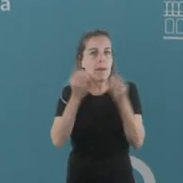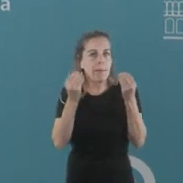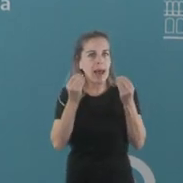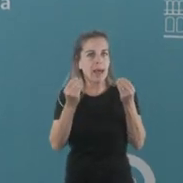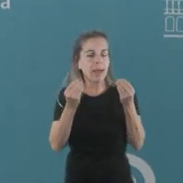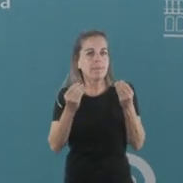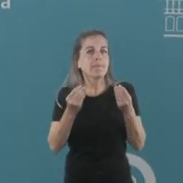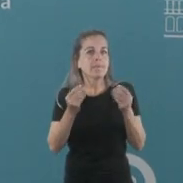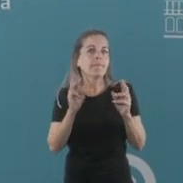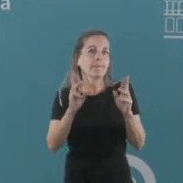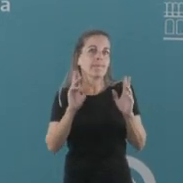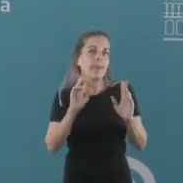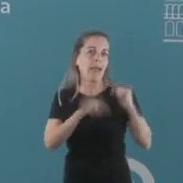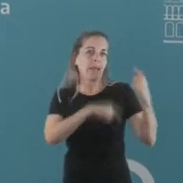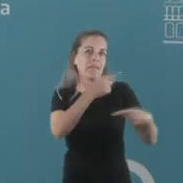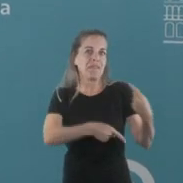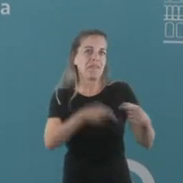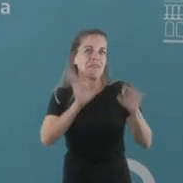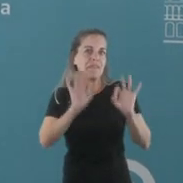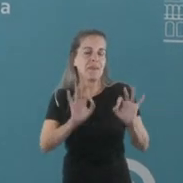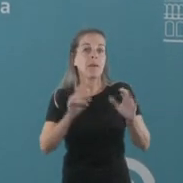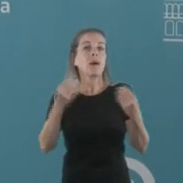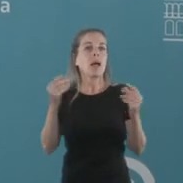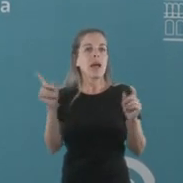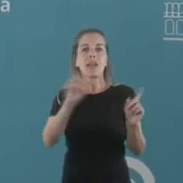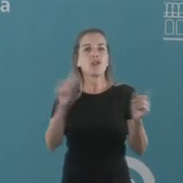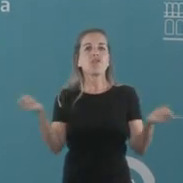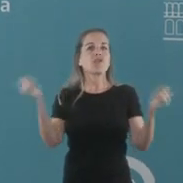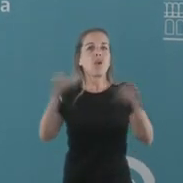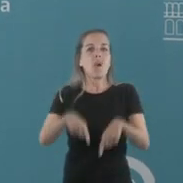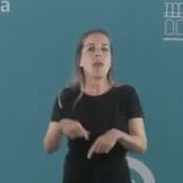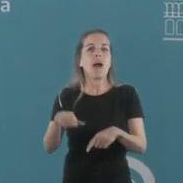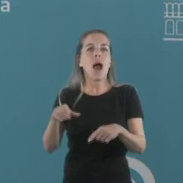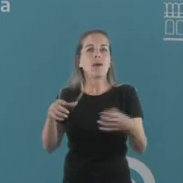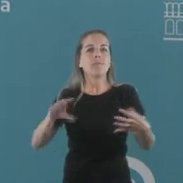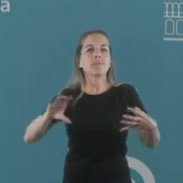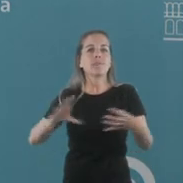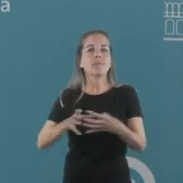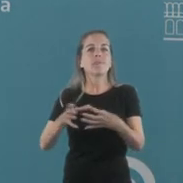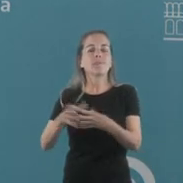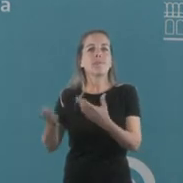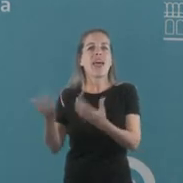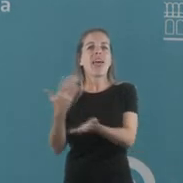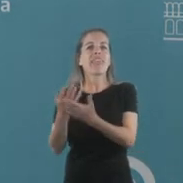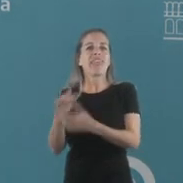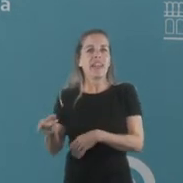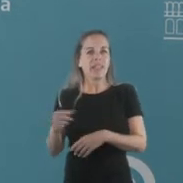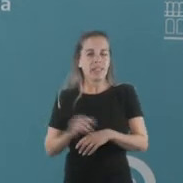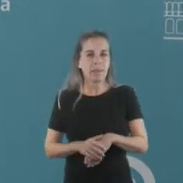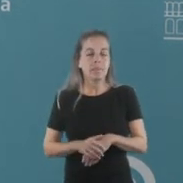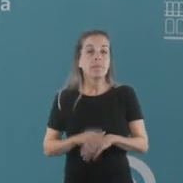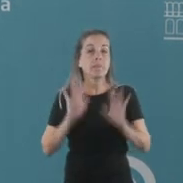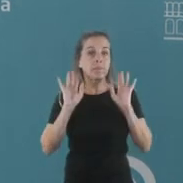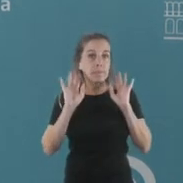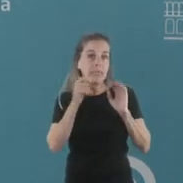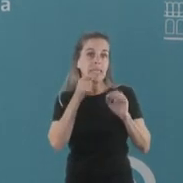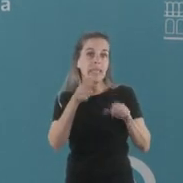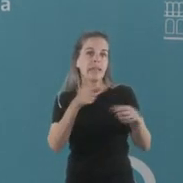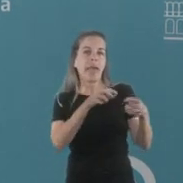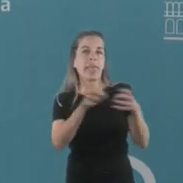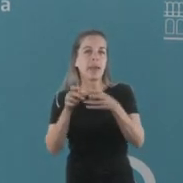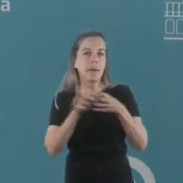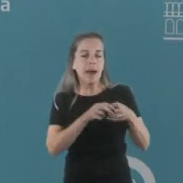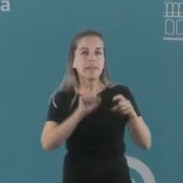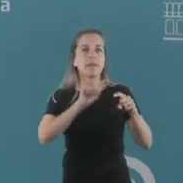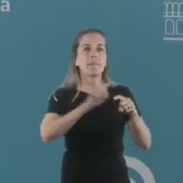ya que no vuelva el triunfo de la derecha en la Argentina que nos ha hecho retroceder tanto. Por lo tanto, mientras ese debate se dé en el marco del debate